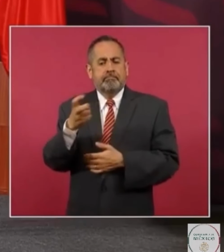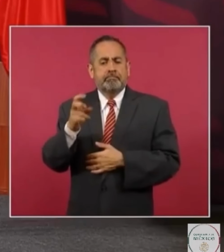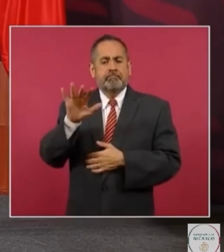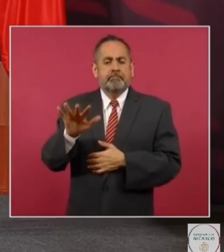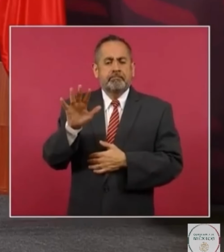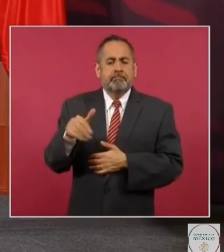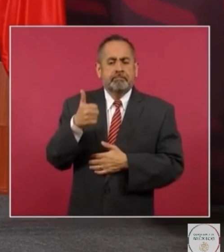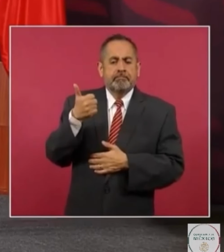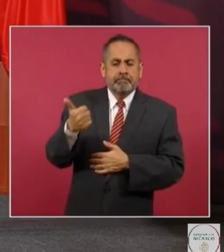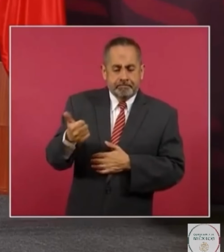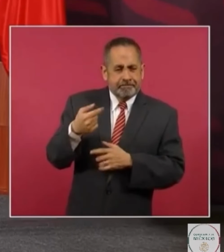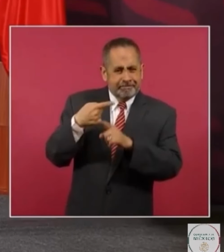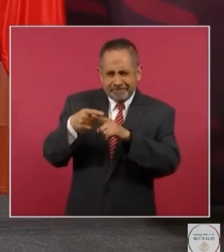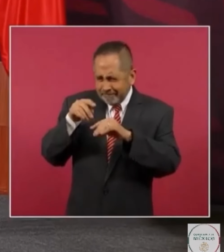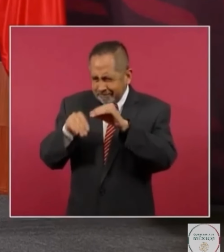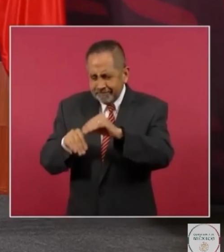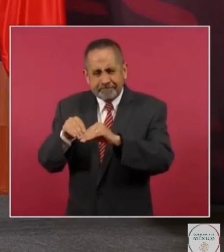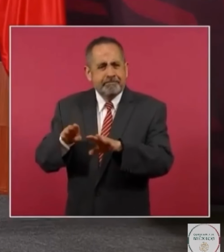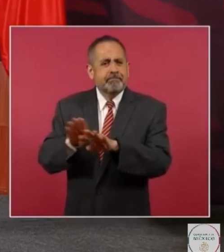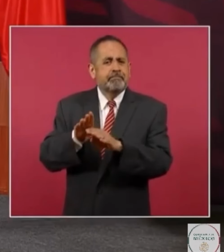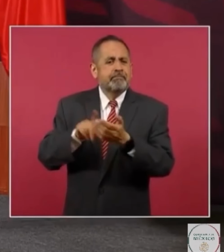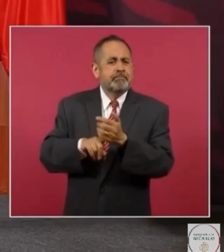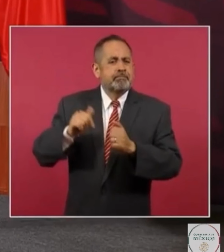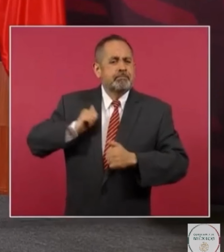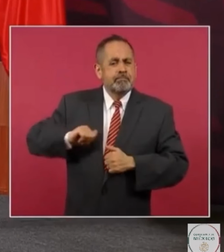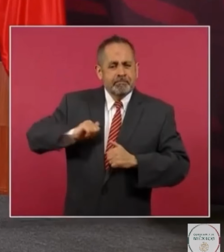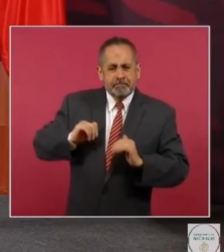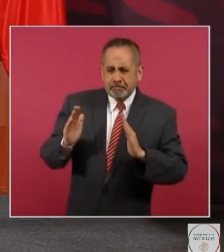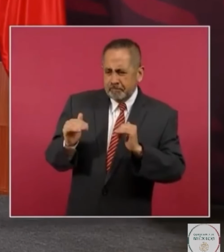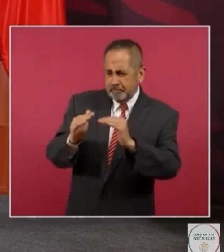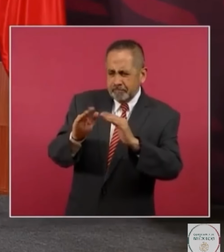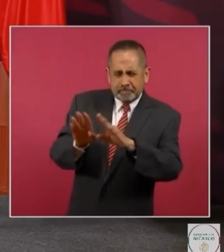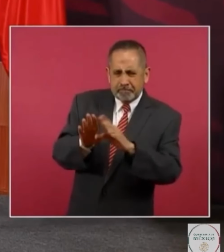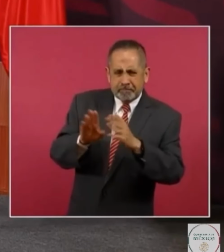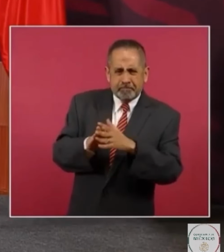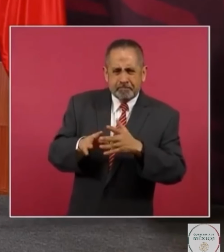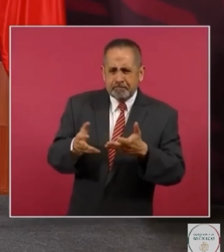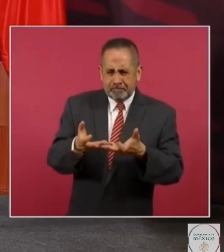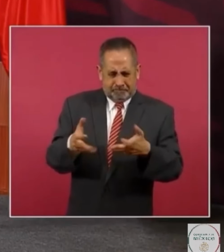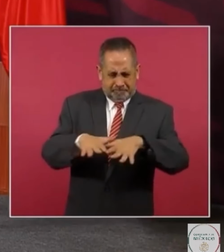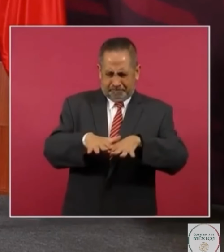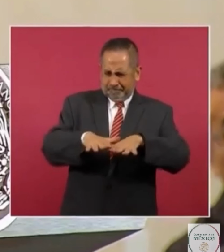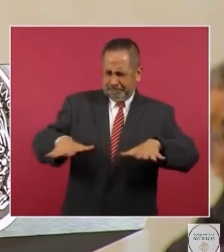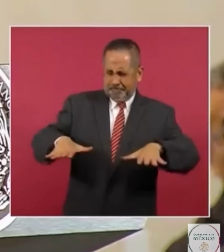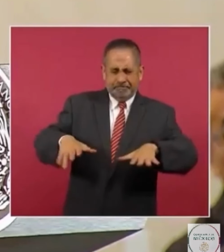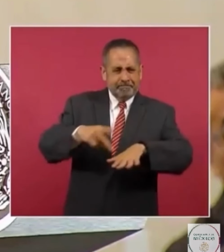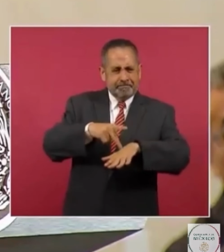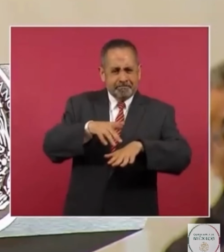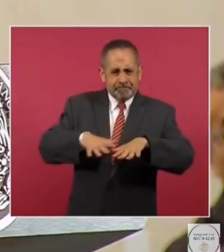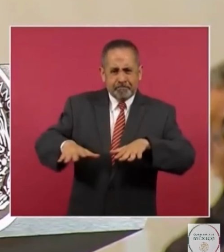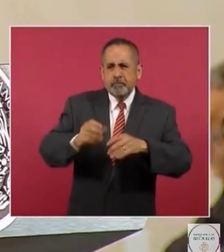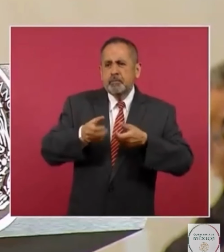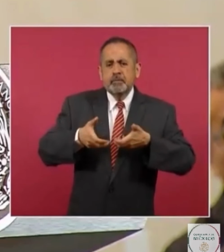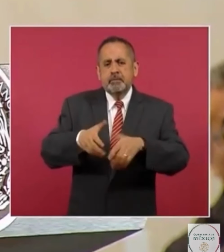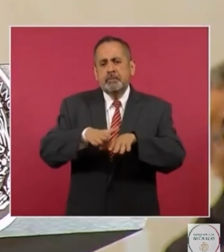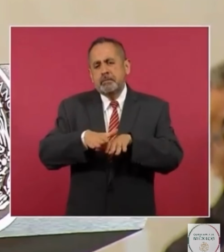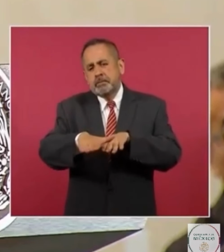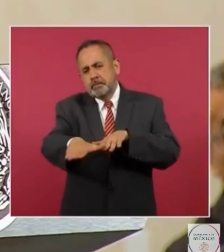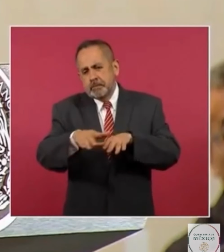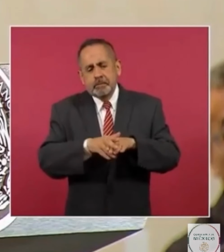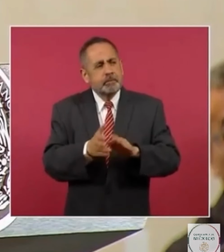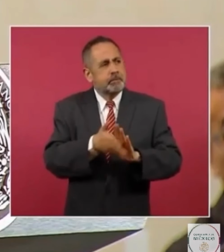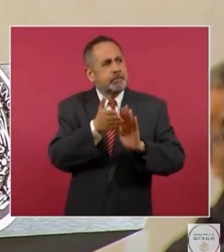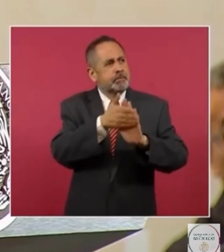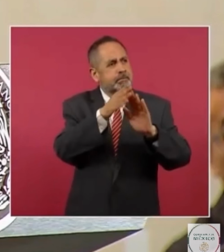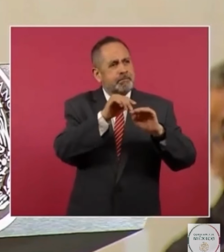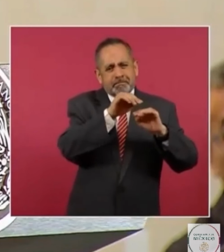7.256 estructuras de carácter inmueble, desde cimentaciones, caminos antiguos,